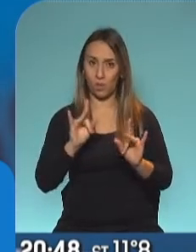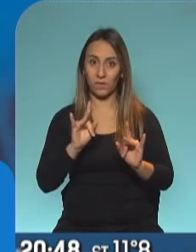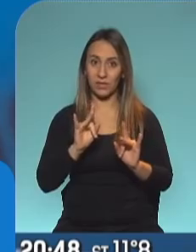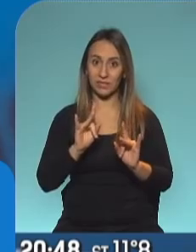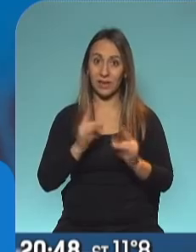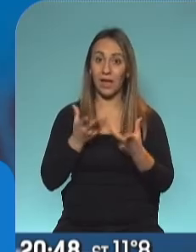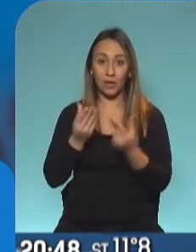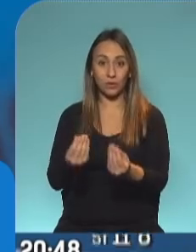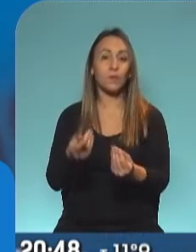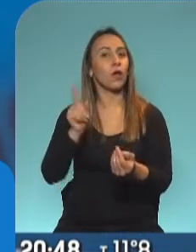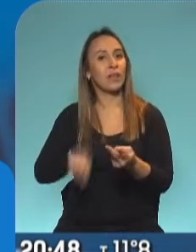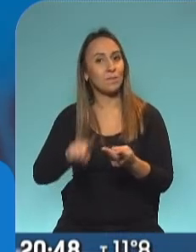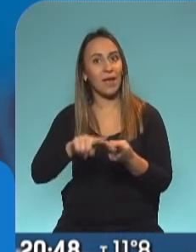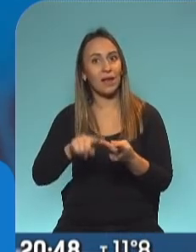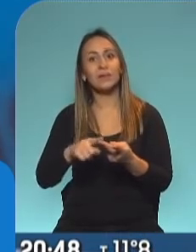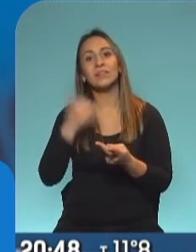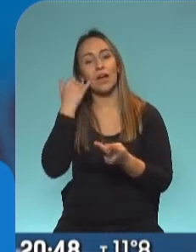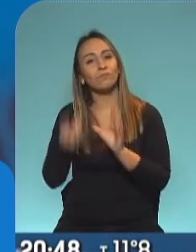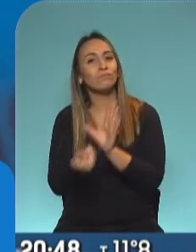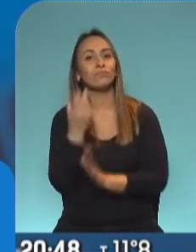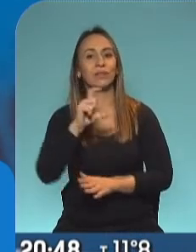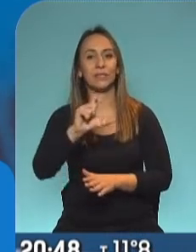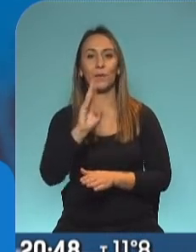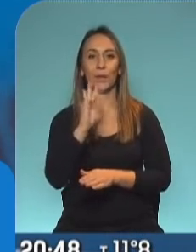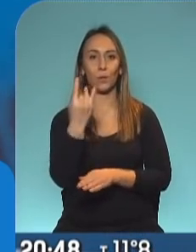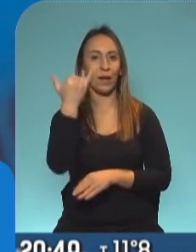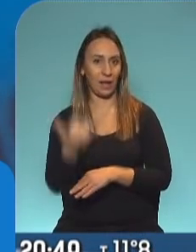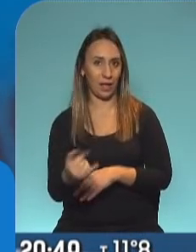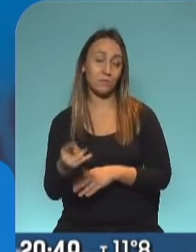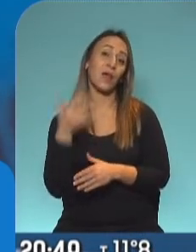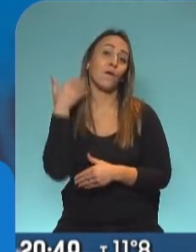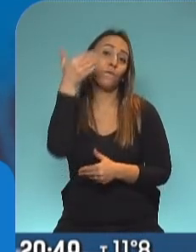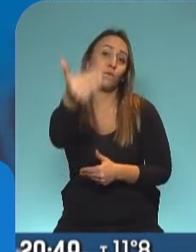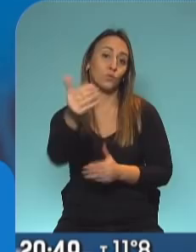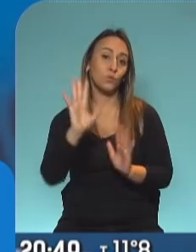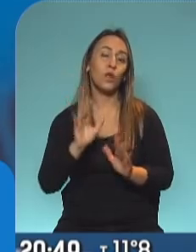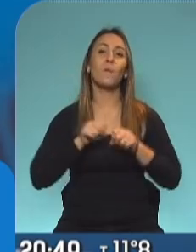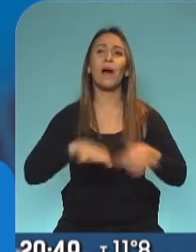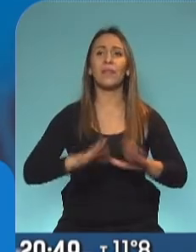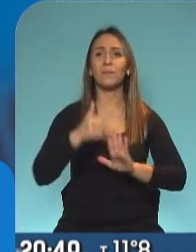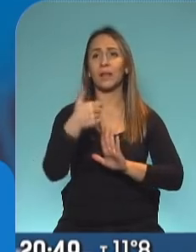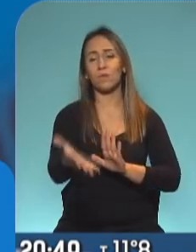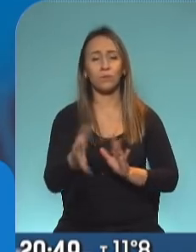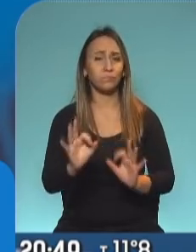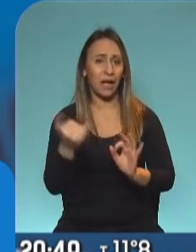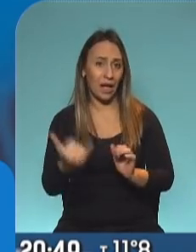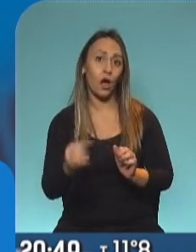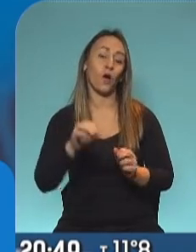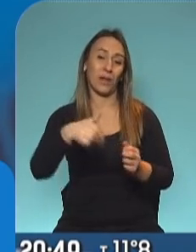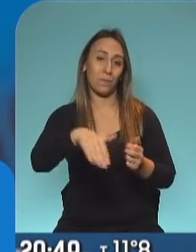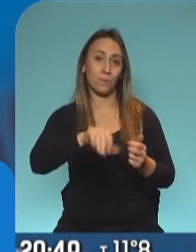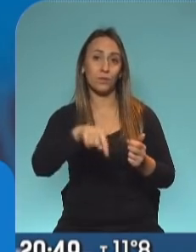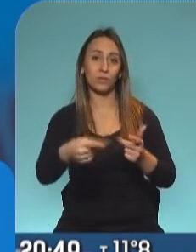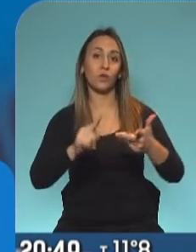además quedaron con su cuenta CBU para, posibles tiempos más adelante, post pandemia, sí, o claro, incluso para este tercer pago de